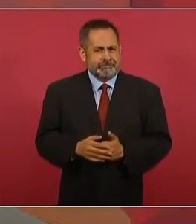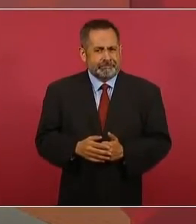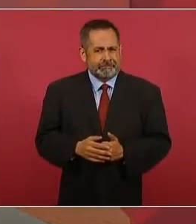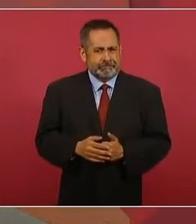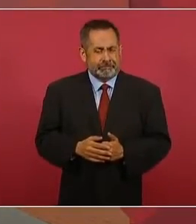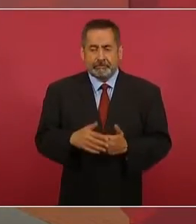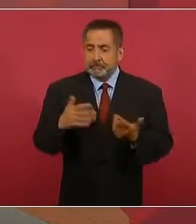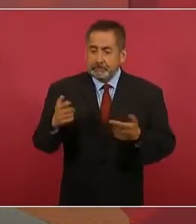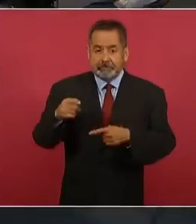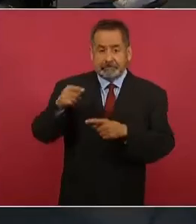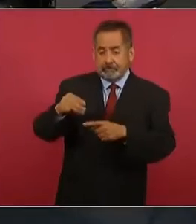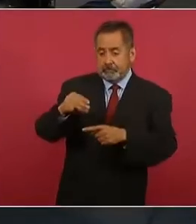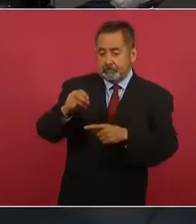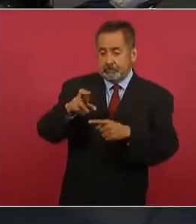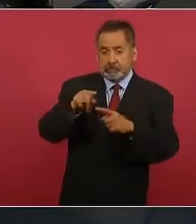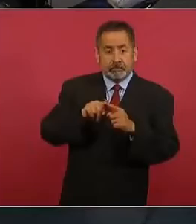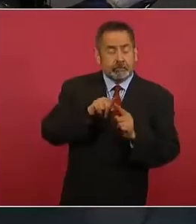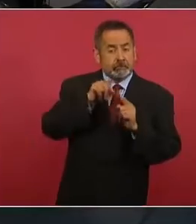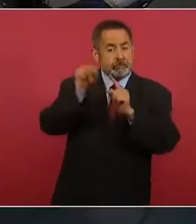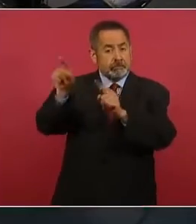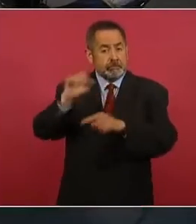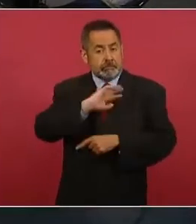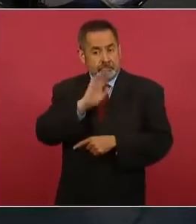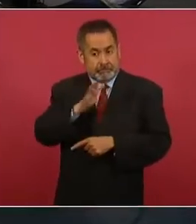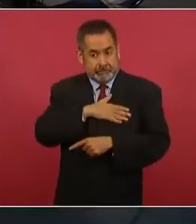va Humberto Moreira a España, lo detienen